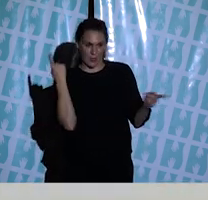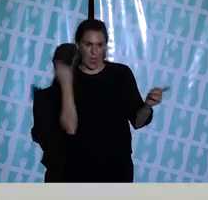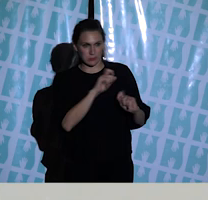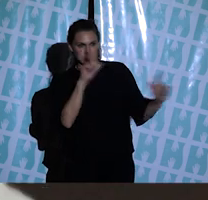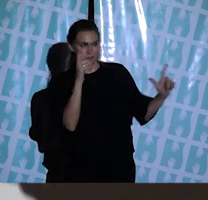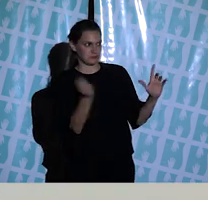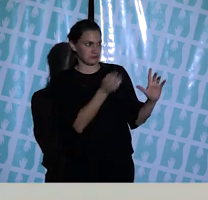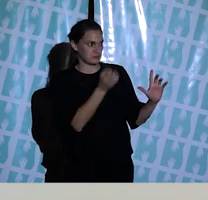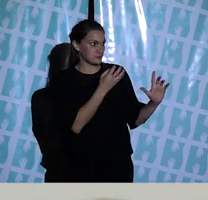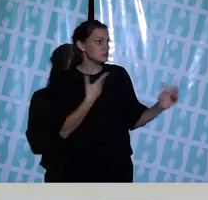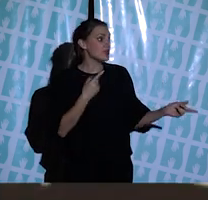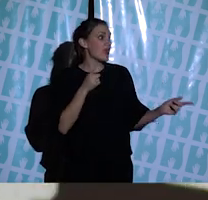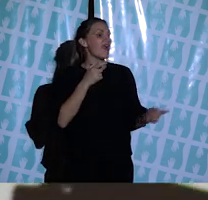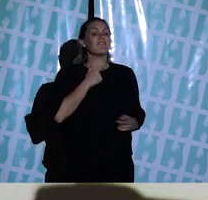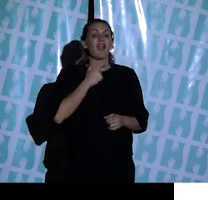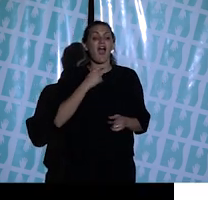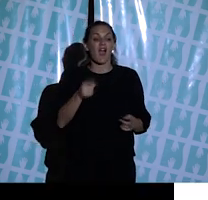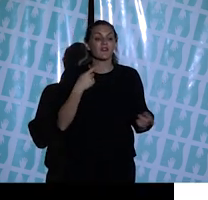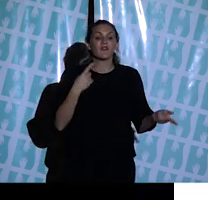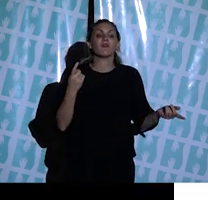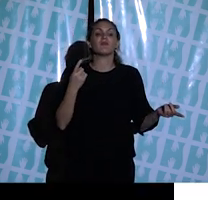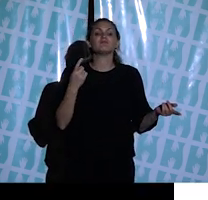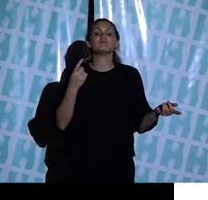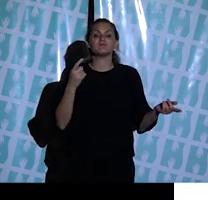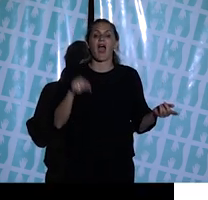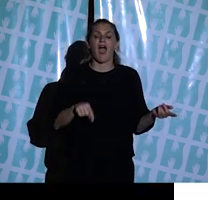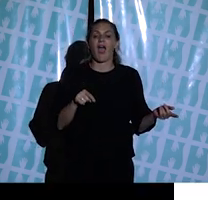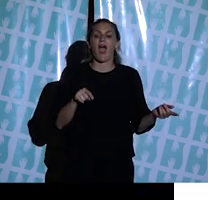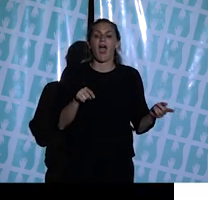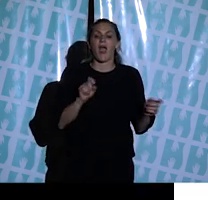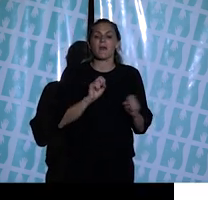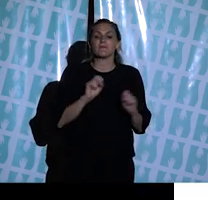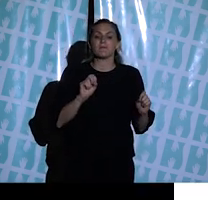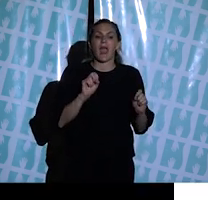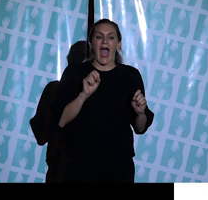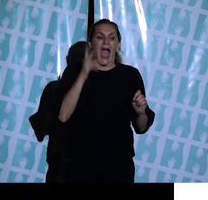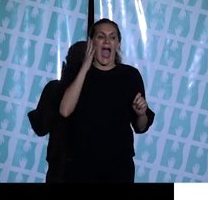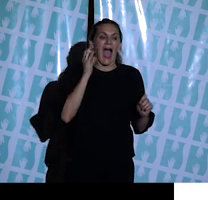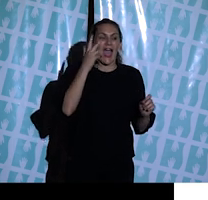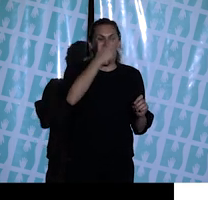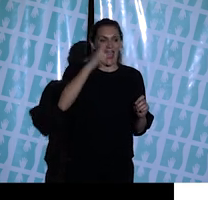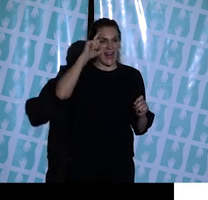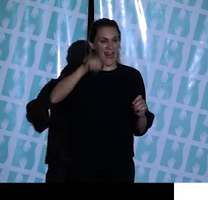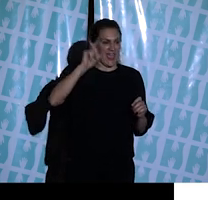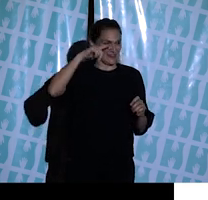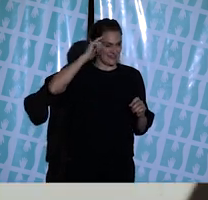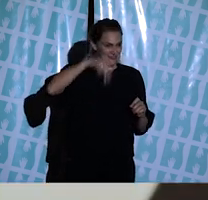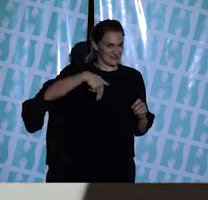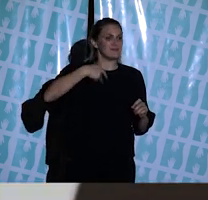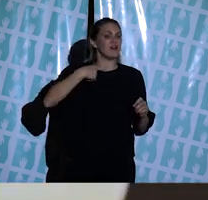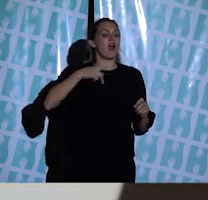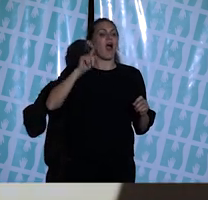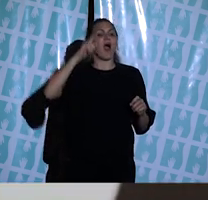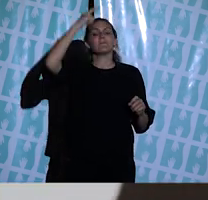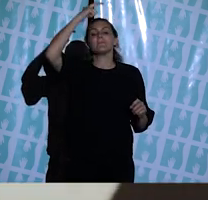esto... tiene que ver con esto, ¿no? Hay algo peor que haber nacido ciega. Helen Keller me dijo, tener vista,